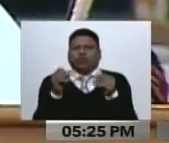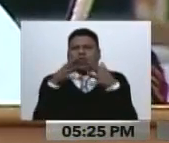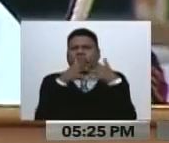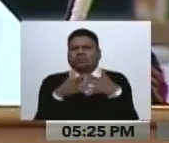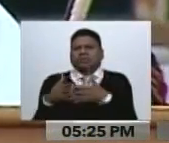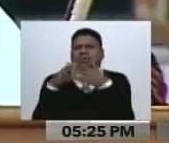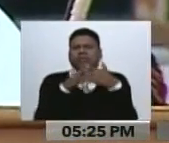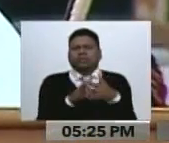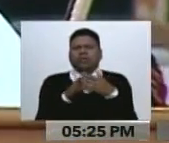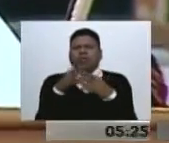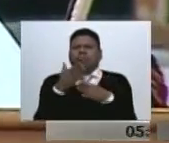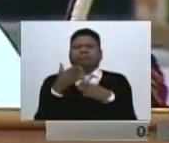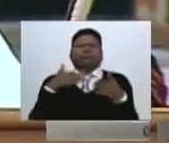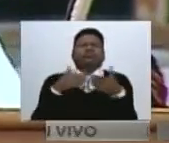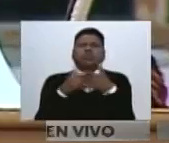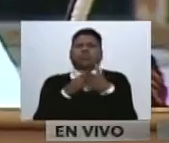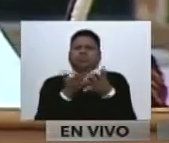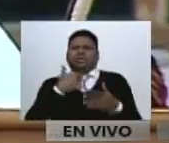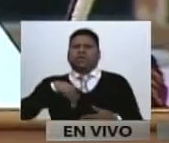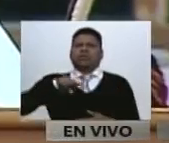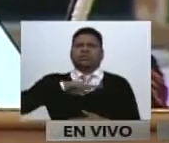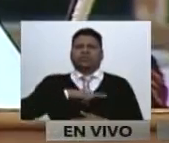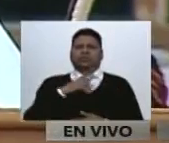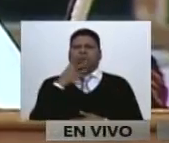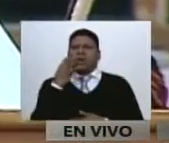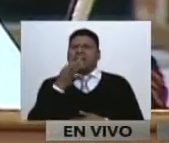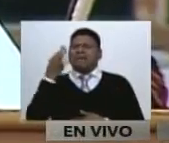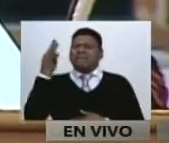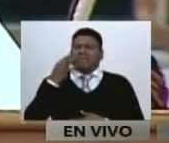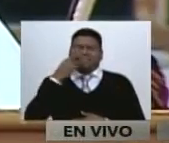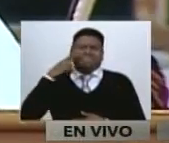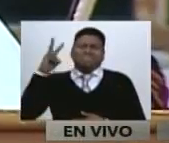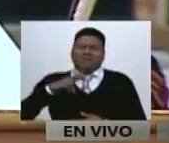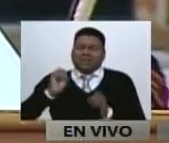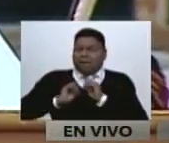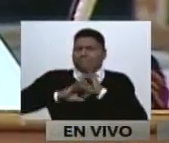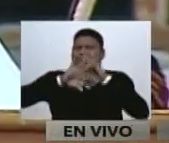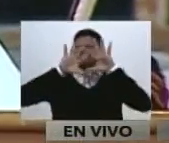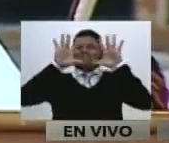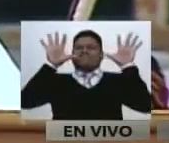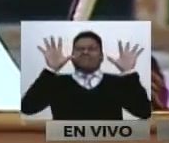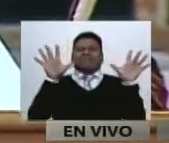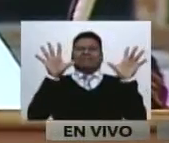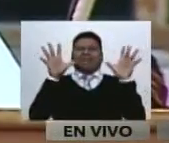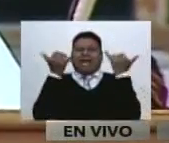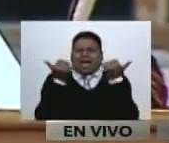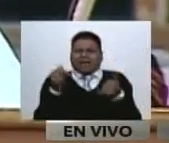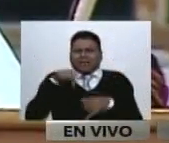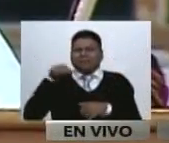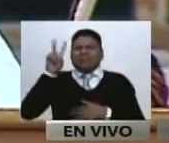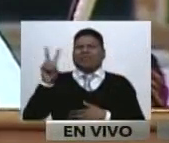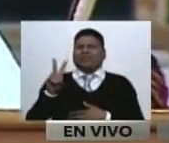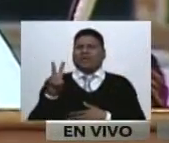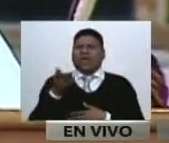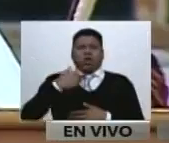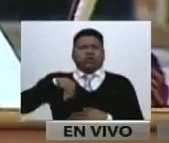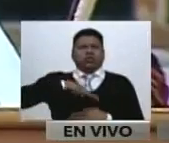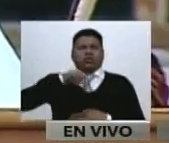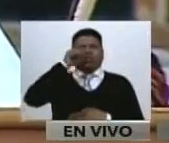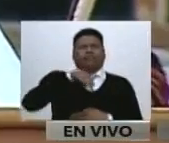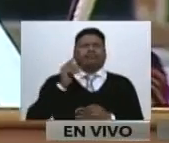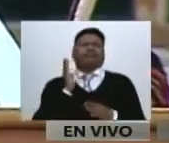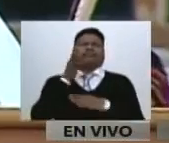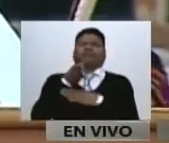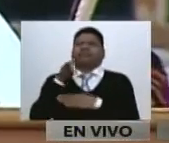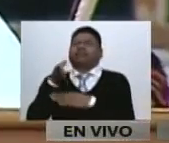anteponer. La verdad brilla entre nosotros. Nosotros no venimos al cuartel de la montaña